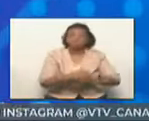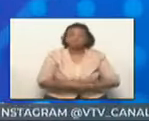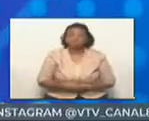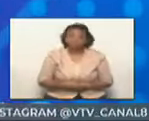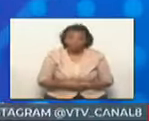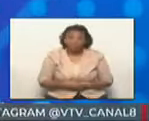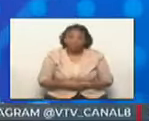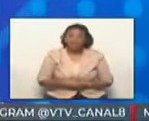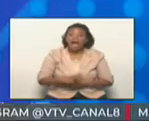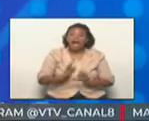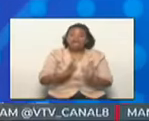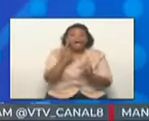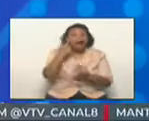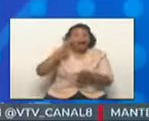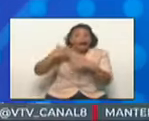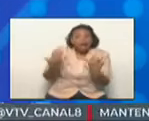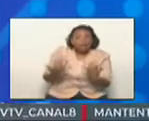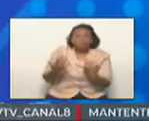Entonces hay que sustituir